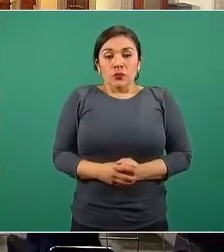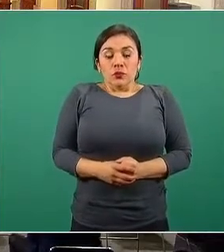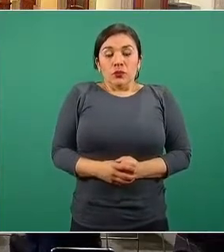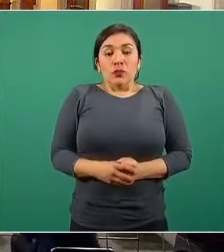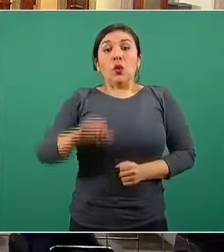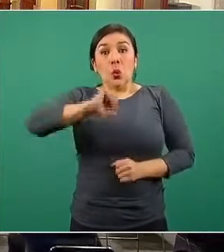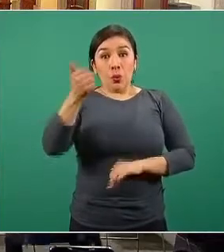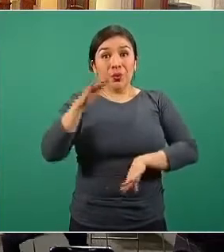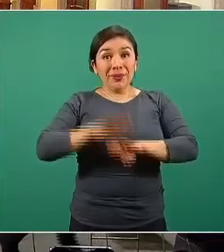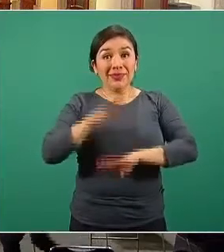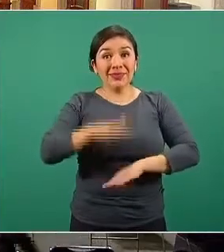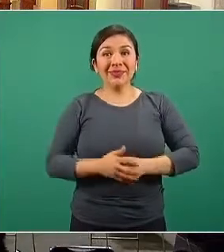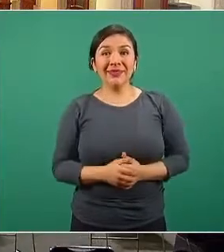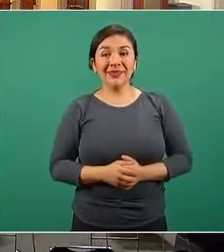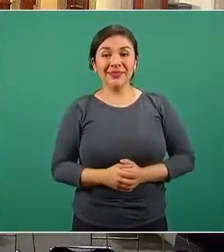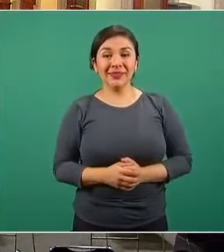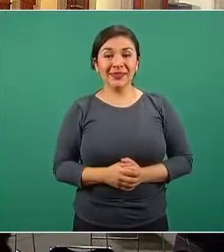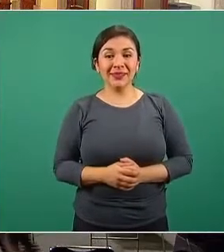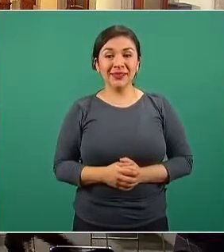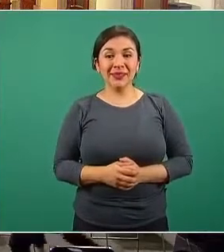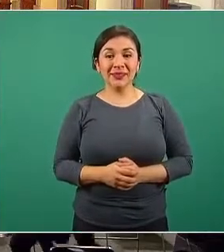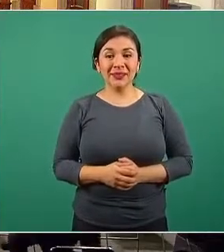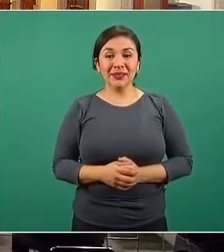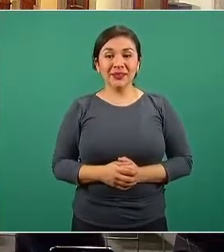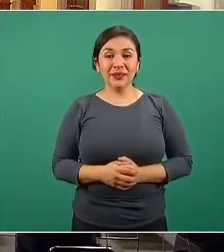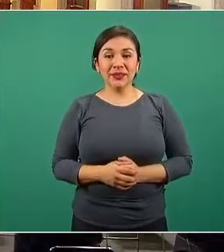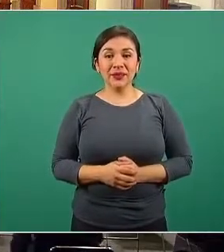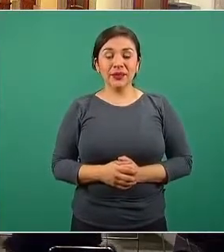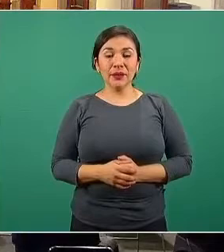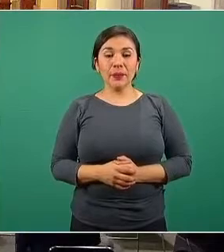¿Una más? Adelante, sí.